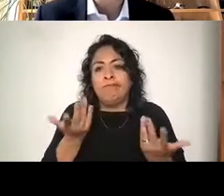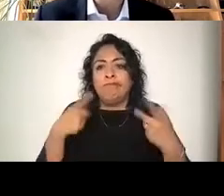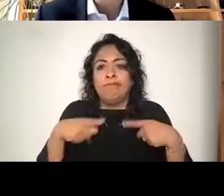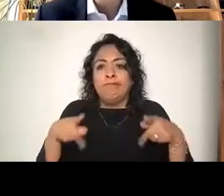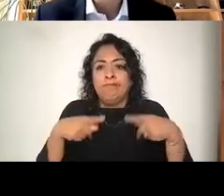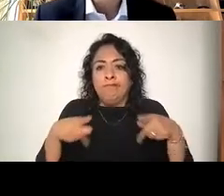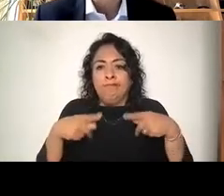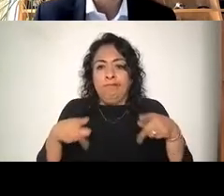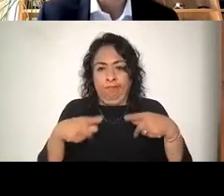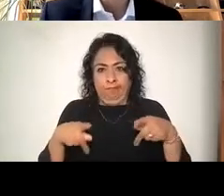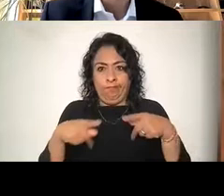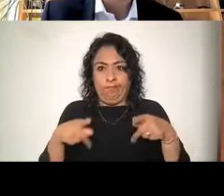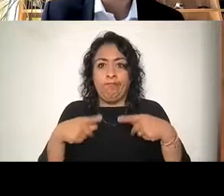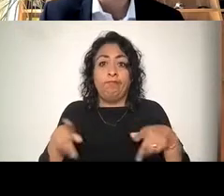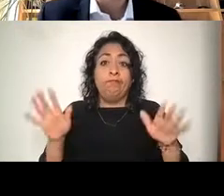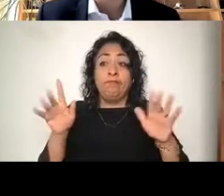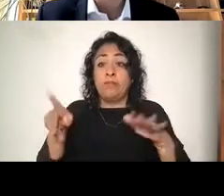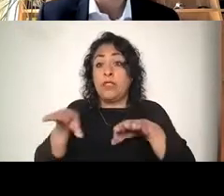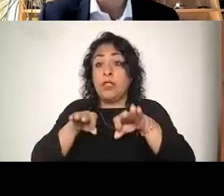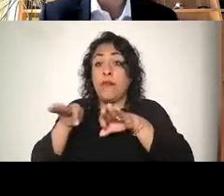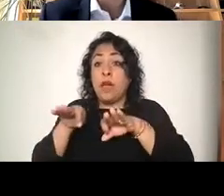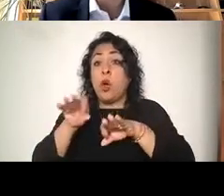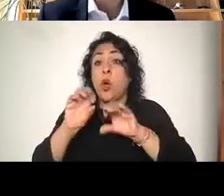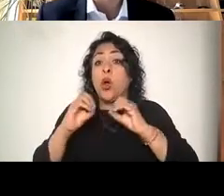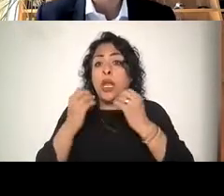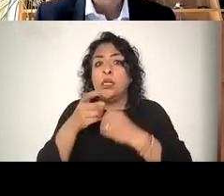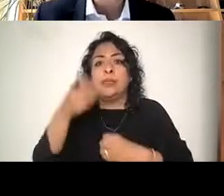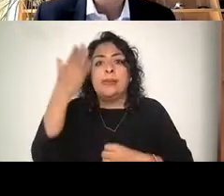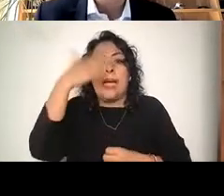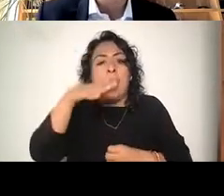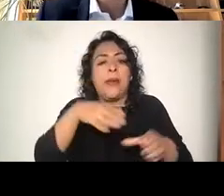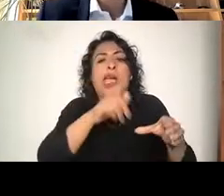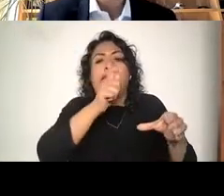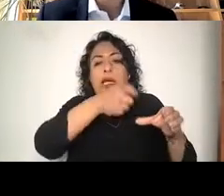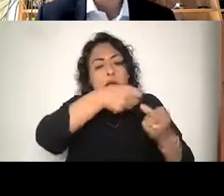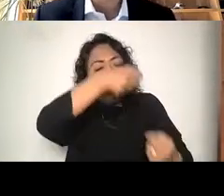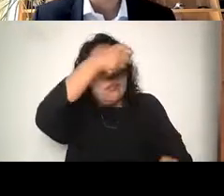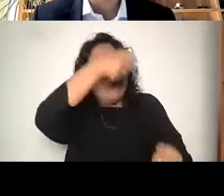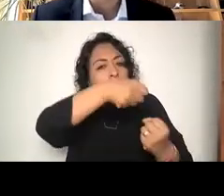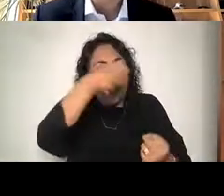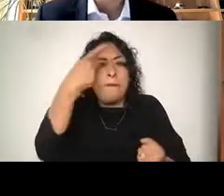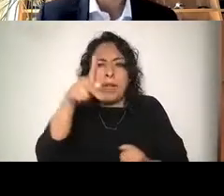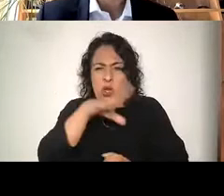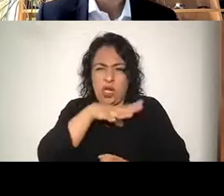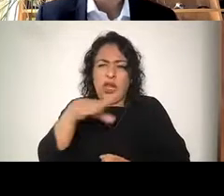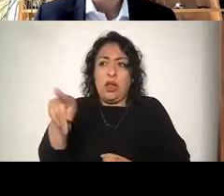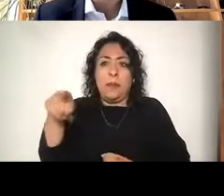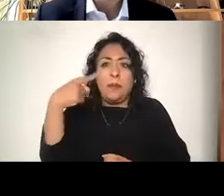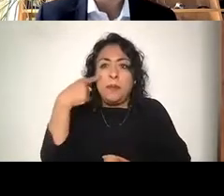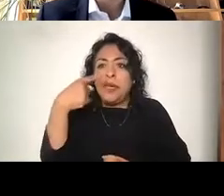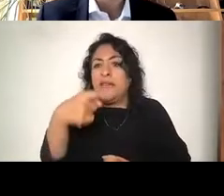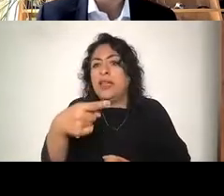persona pues, que porque trabajó en organizaciones conoce más el sector, pero en general ustedes pueden ver que las y